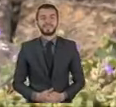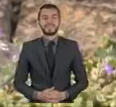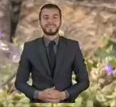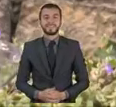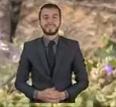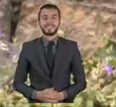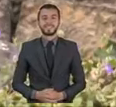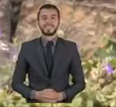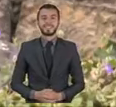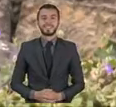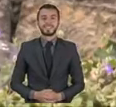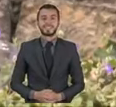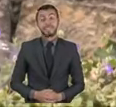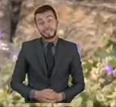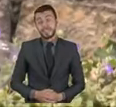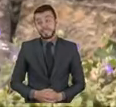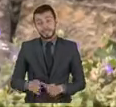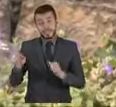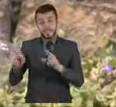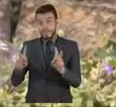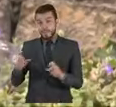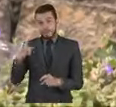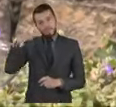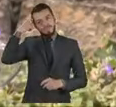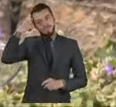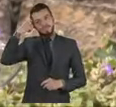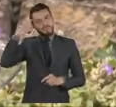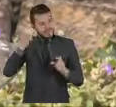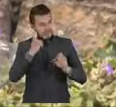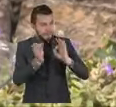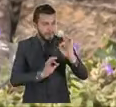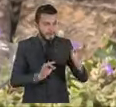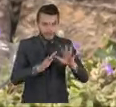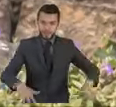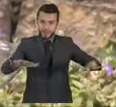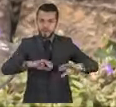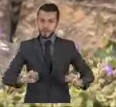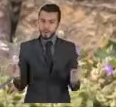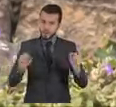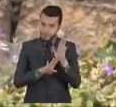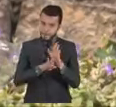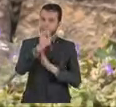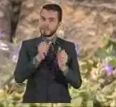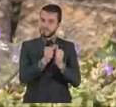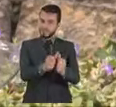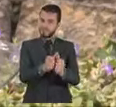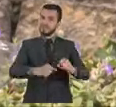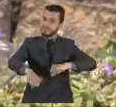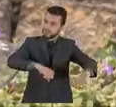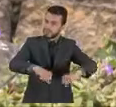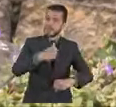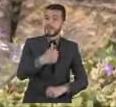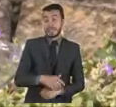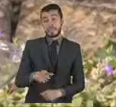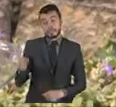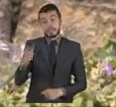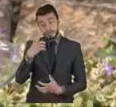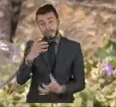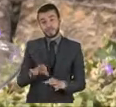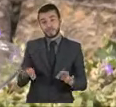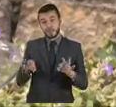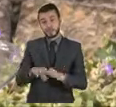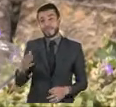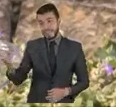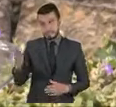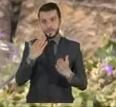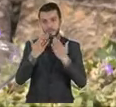Muchas gracias. No son pocos los retos alrededor de la construcción de una ciudad más sostenible, incluyente, competitiva, y por eso es muy importante la generación